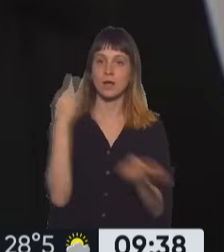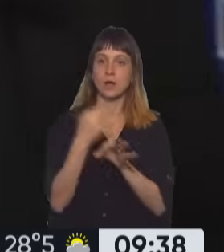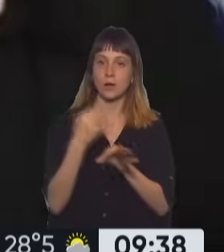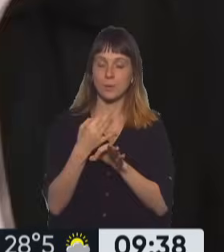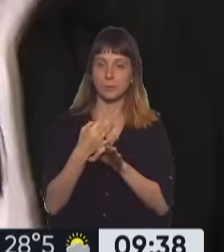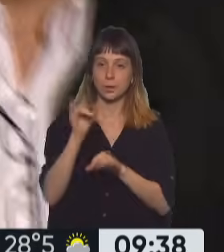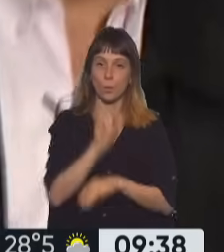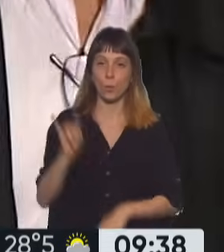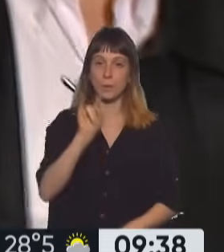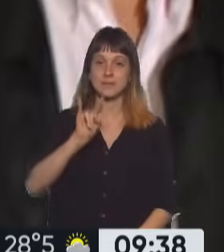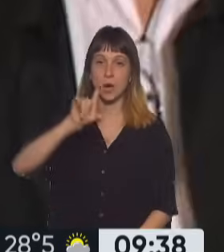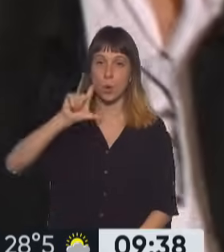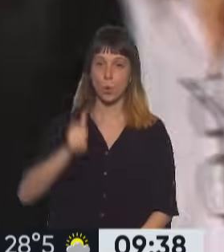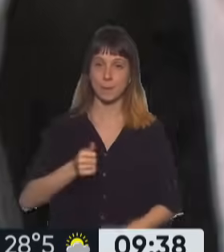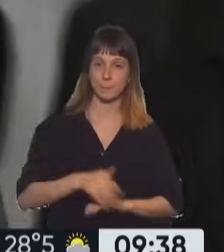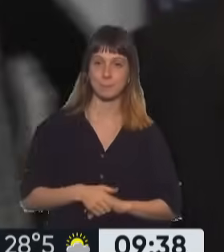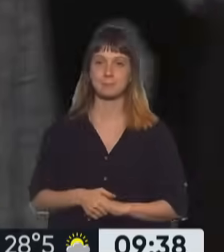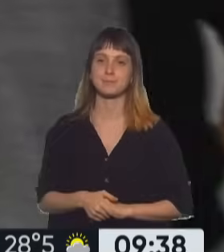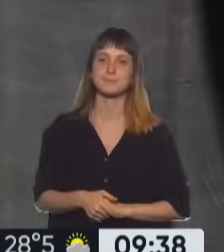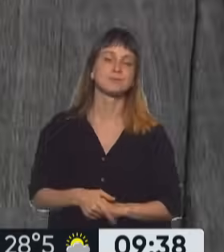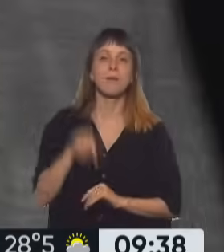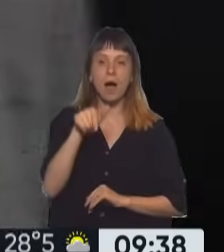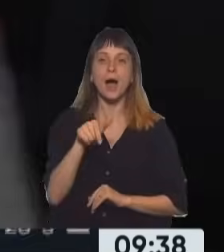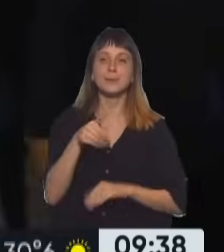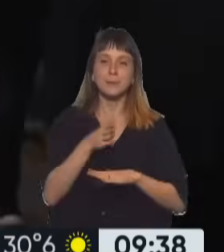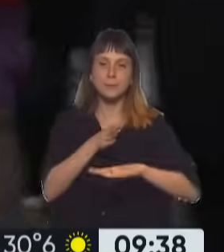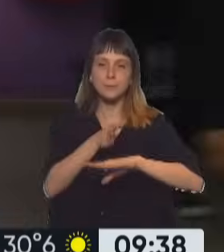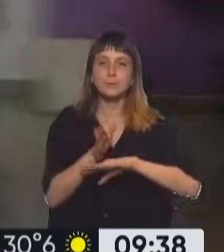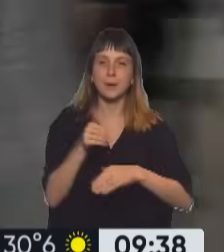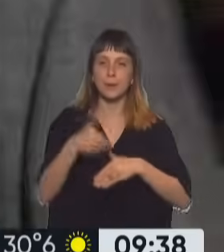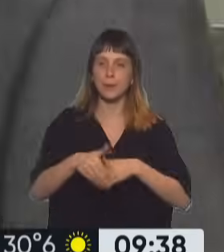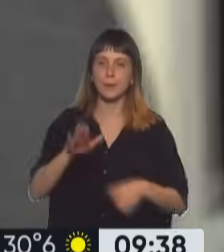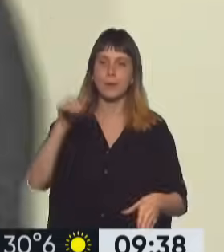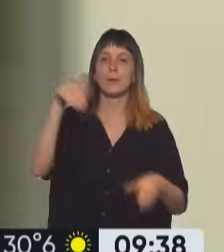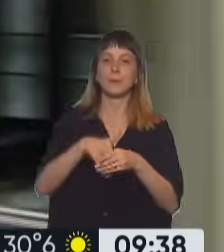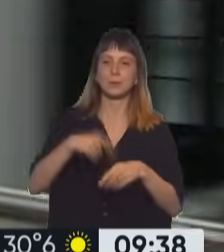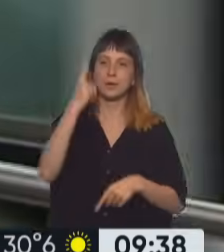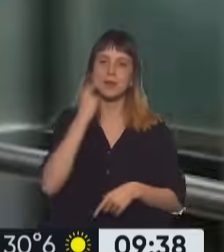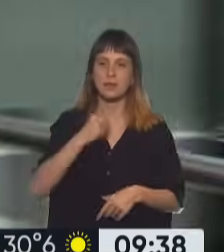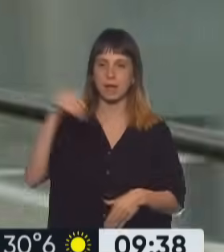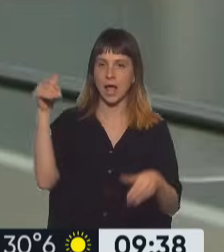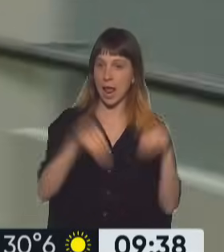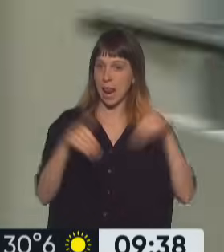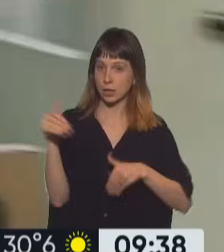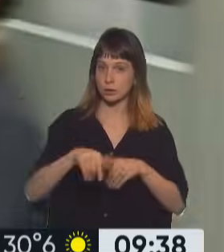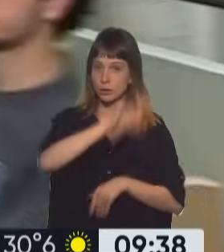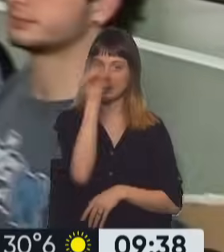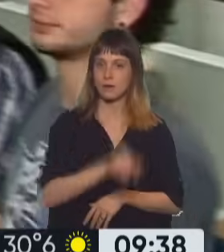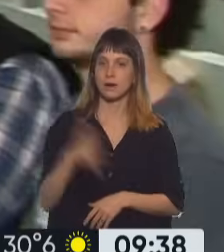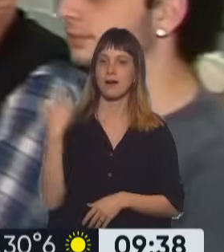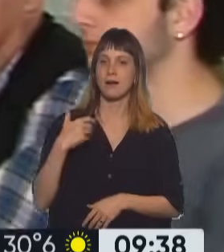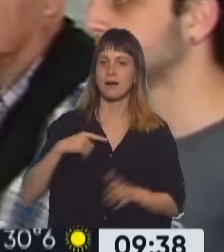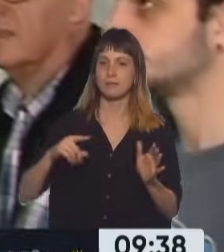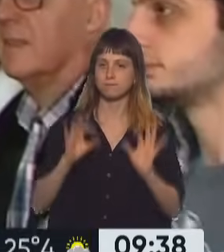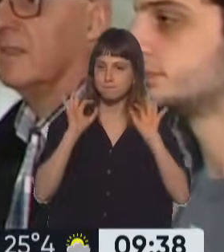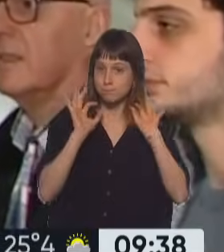UCA, donde estará justamente votando en esta jornada electoral en la República Argentina. Acaba de